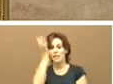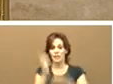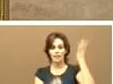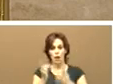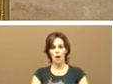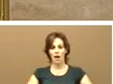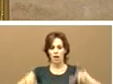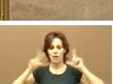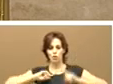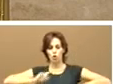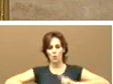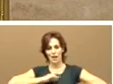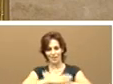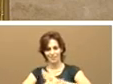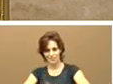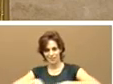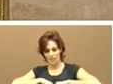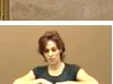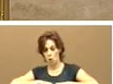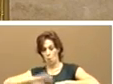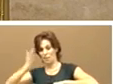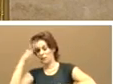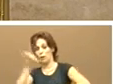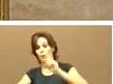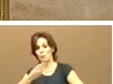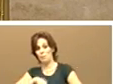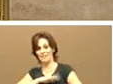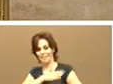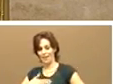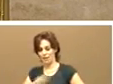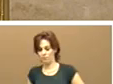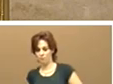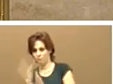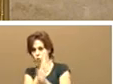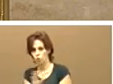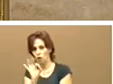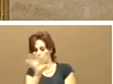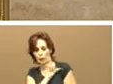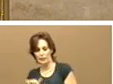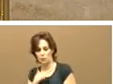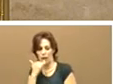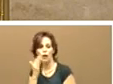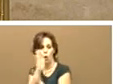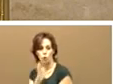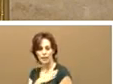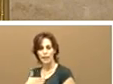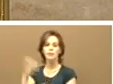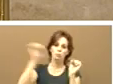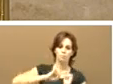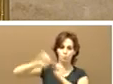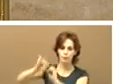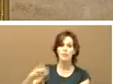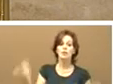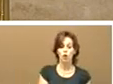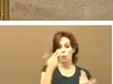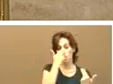soberanistas que pretendan ocultar los principales problemas de España y de sus comunidades autónomas, a los que han de dedicarse los